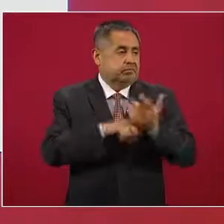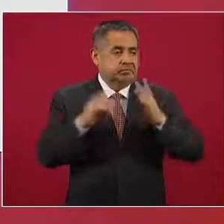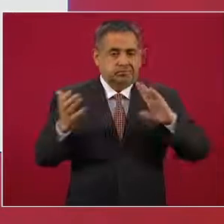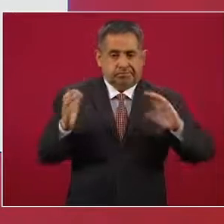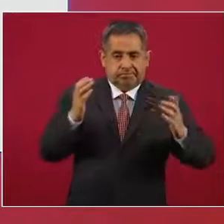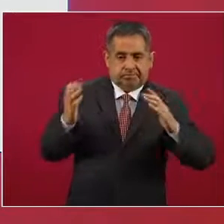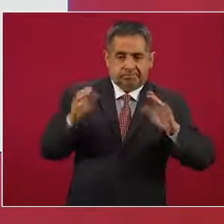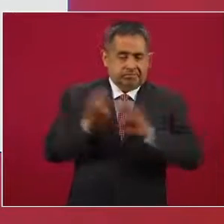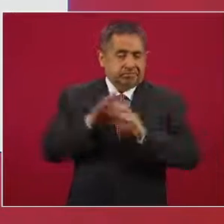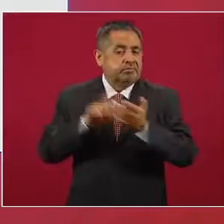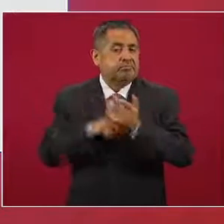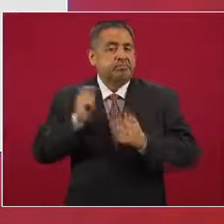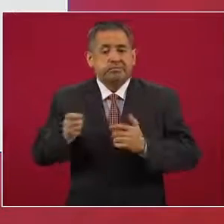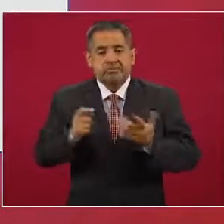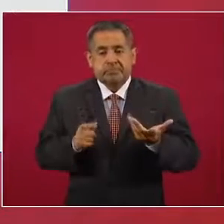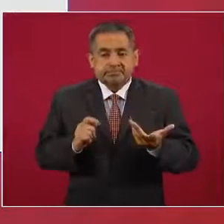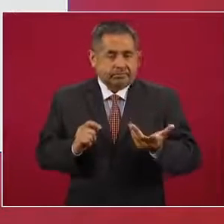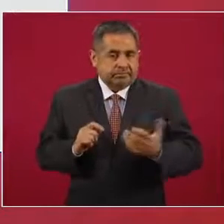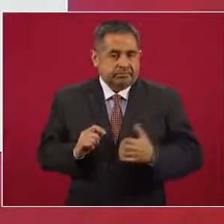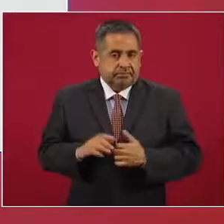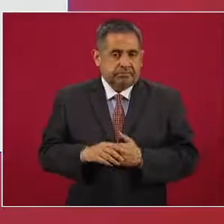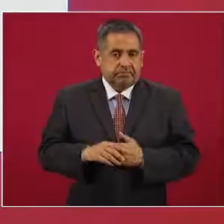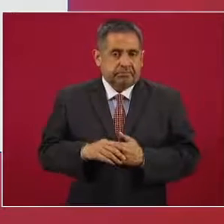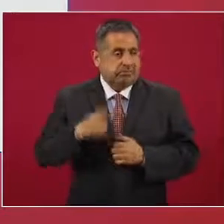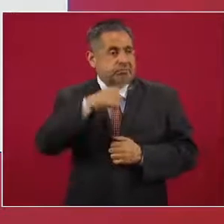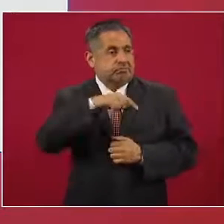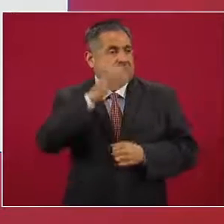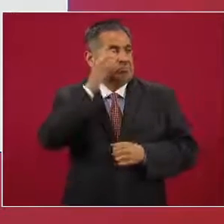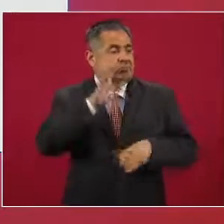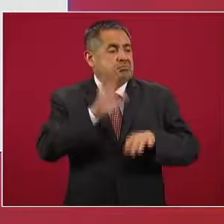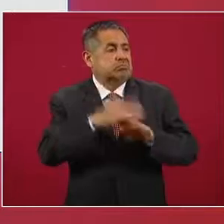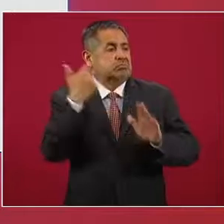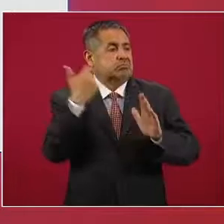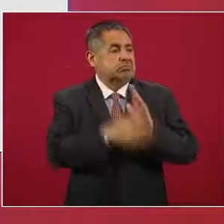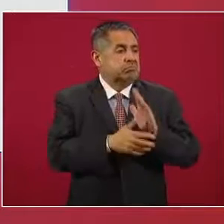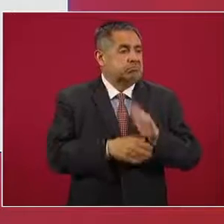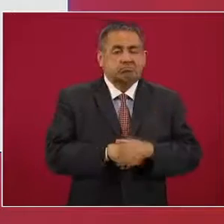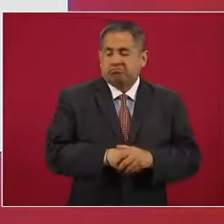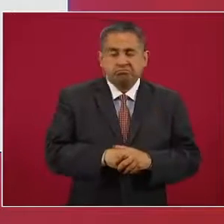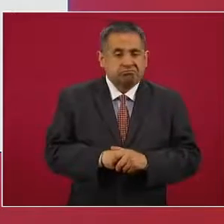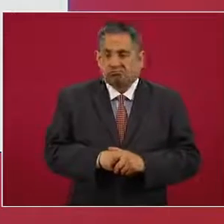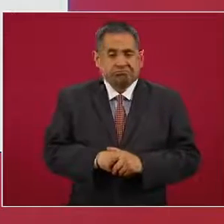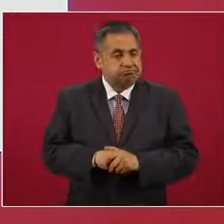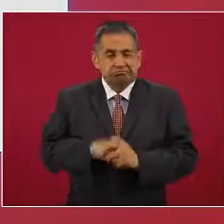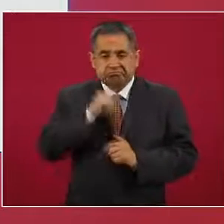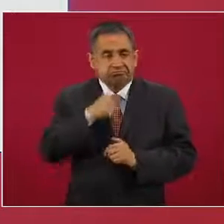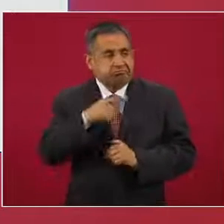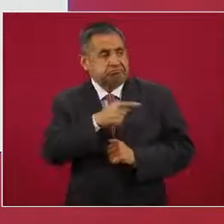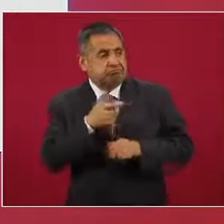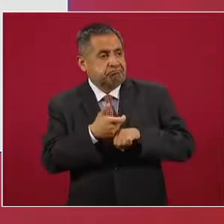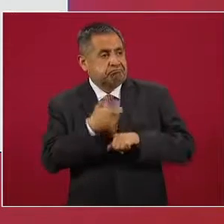comparativa era los bajos salarios, pero resulta que